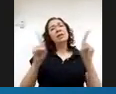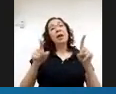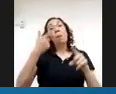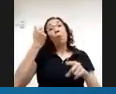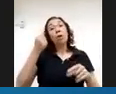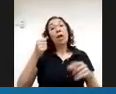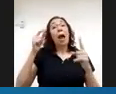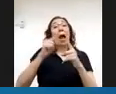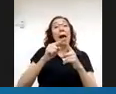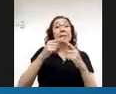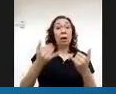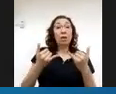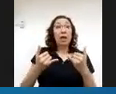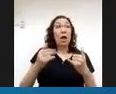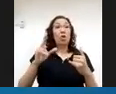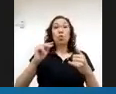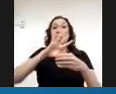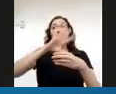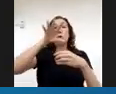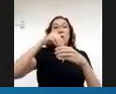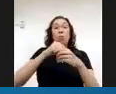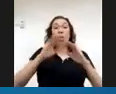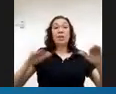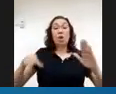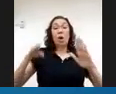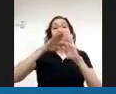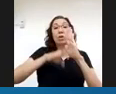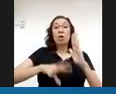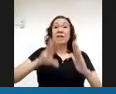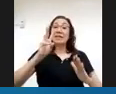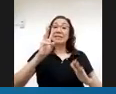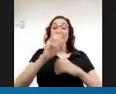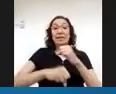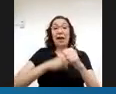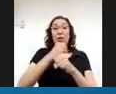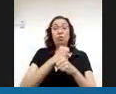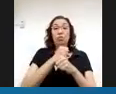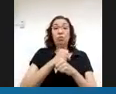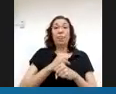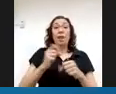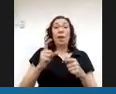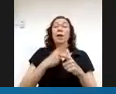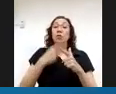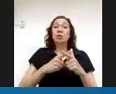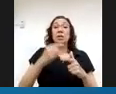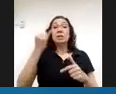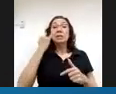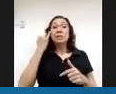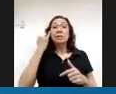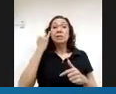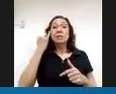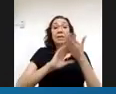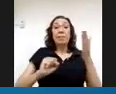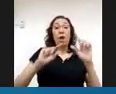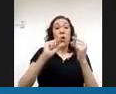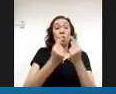momento no estamos incluyendo niños menores de 6 años. Entonces, si quitamos ese